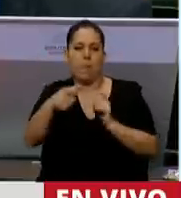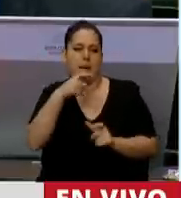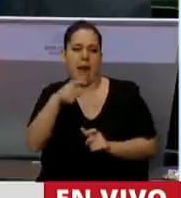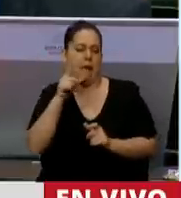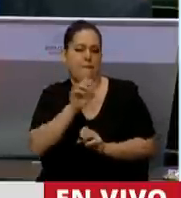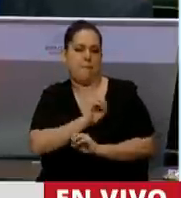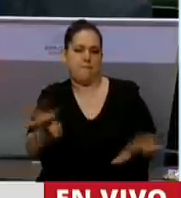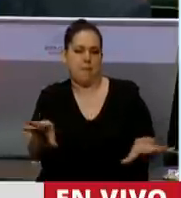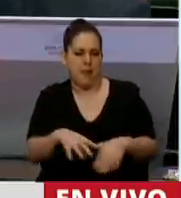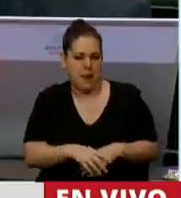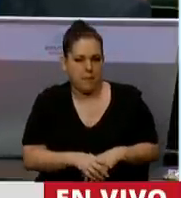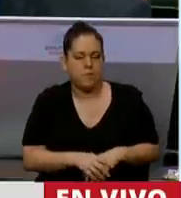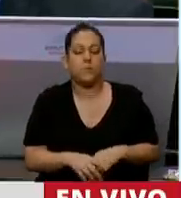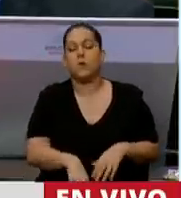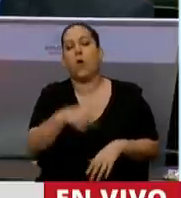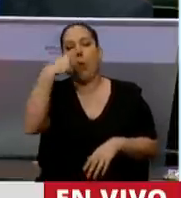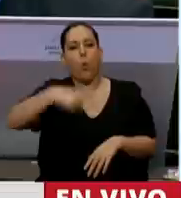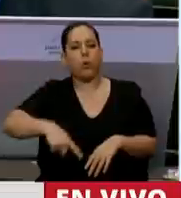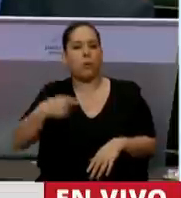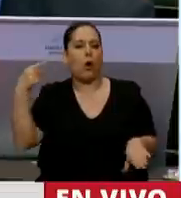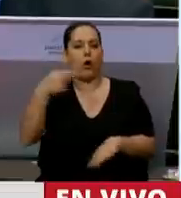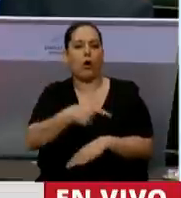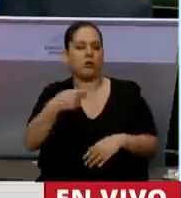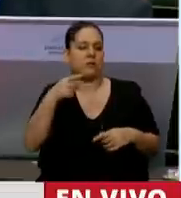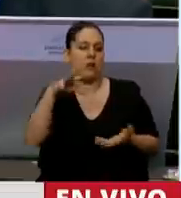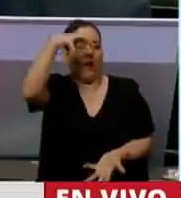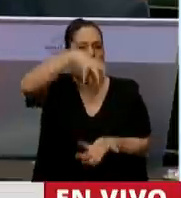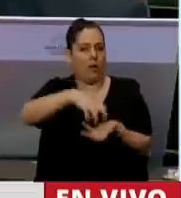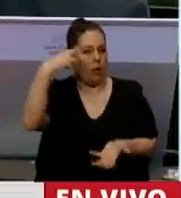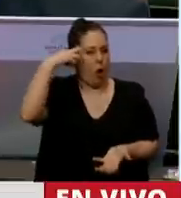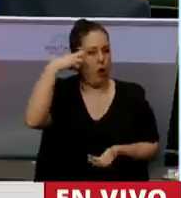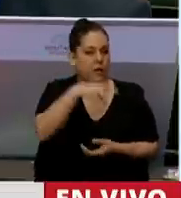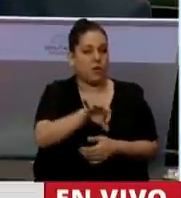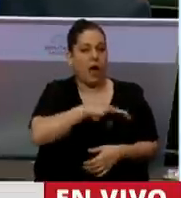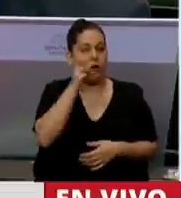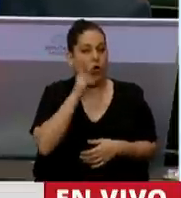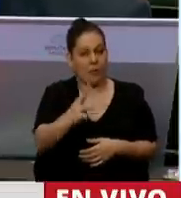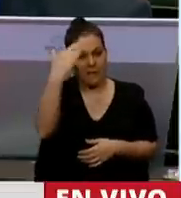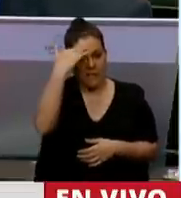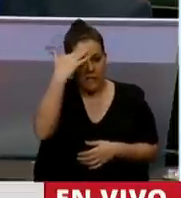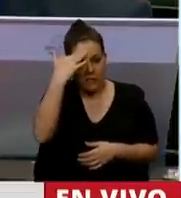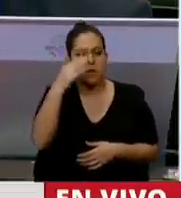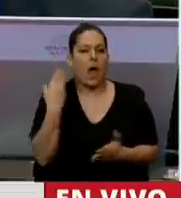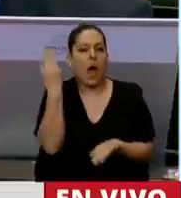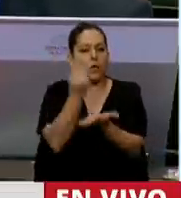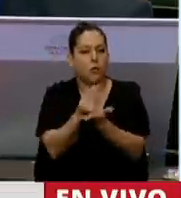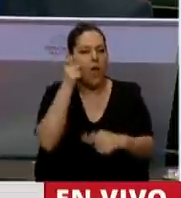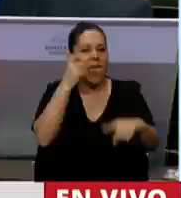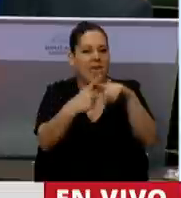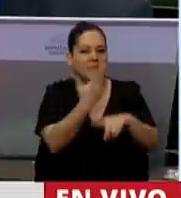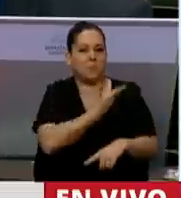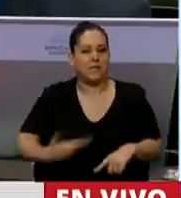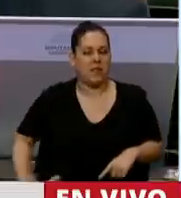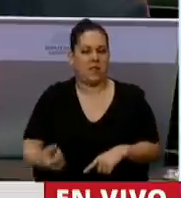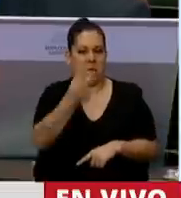se refirió a la institucionalidad. Mire, nosotros practicamos la institucionalidad. En el año 2015 asumió el expresidente